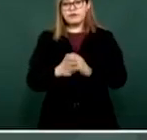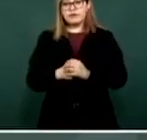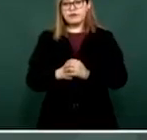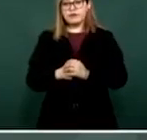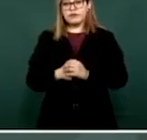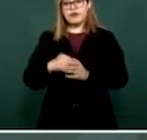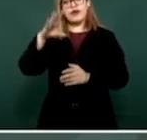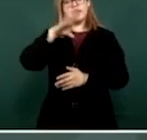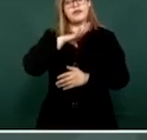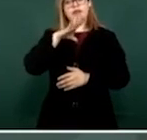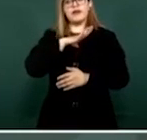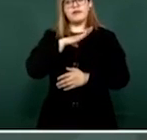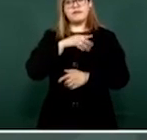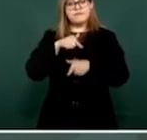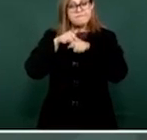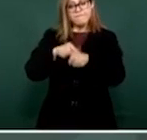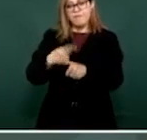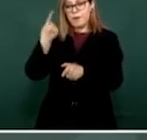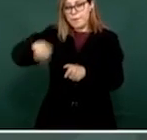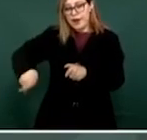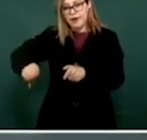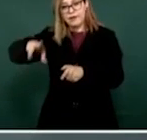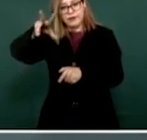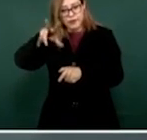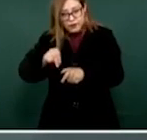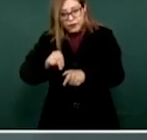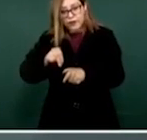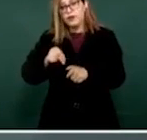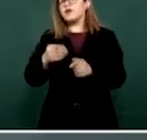que no haya imposiciones también